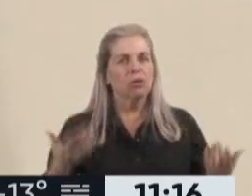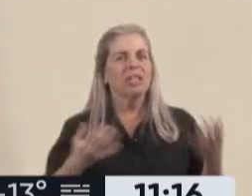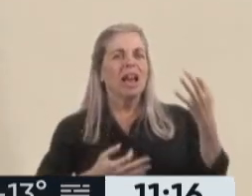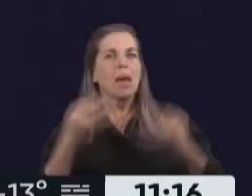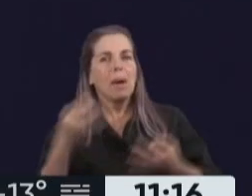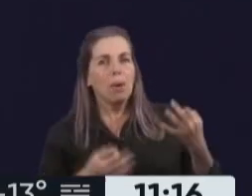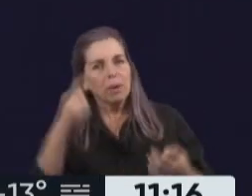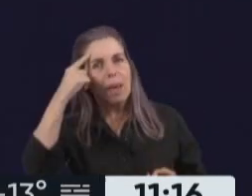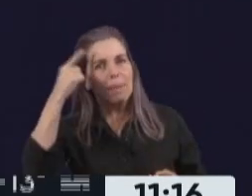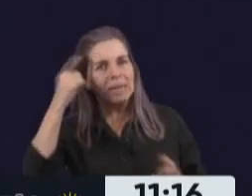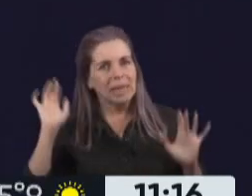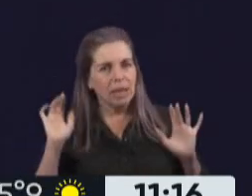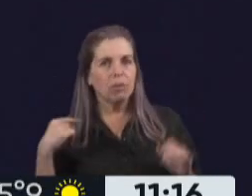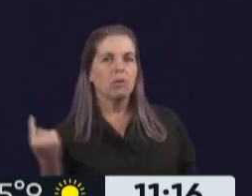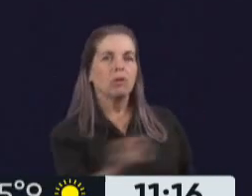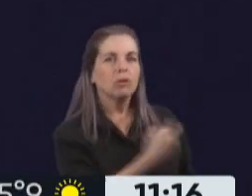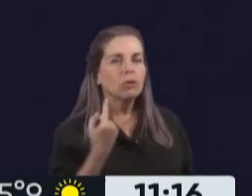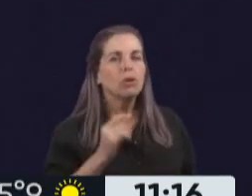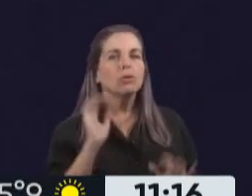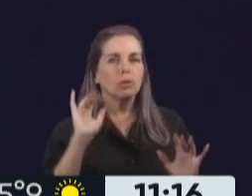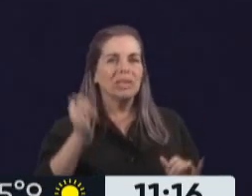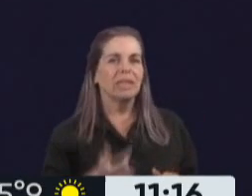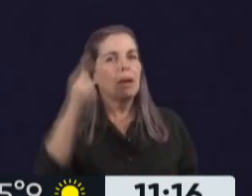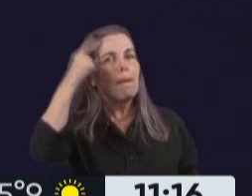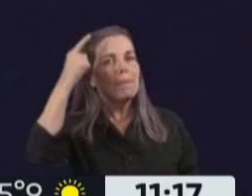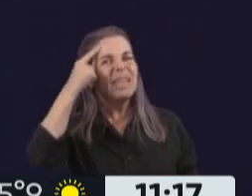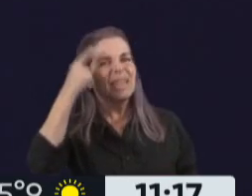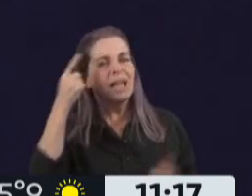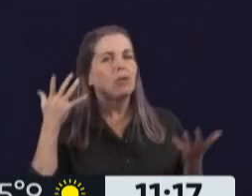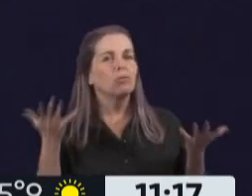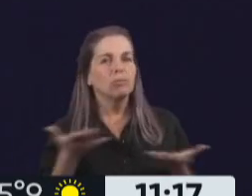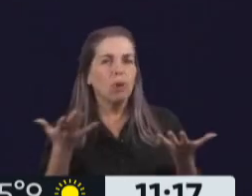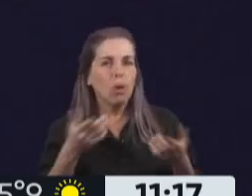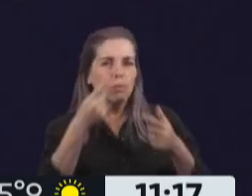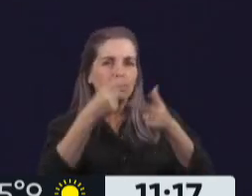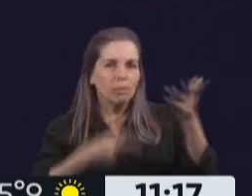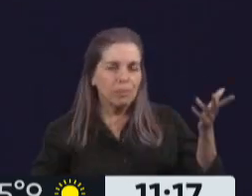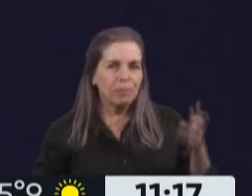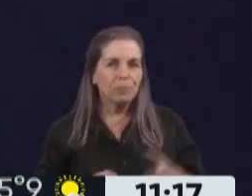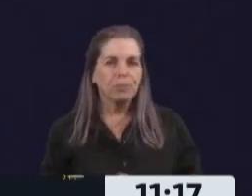concepto. nosotros lo que sí estamos evaluando es que todo aquello que